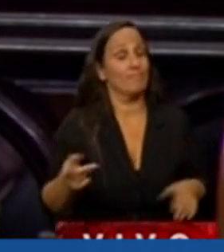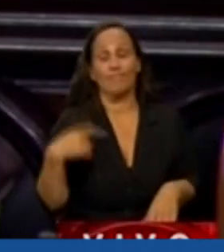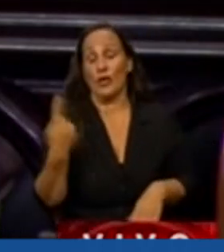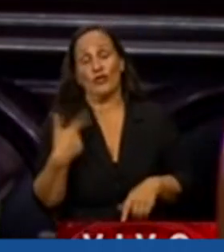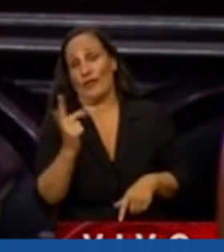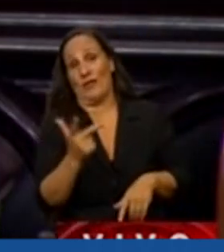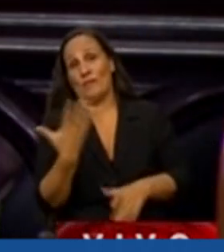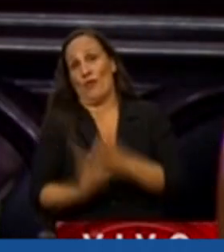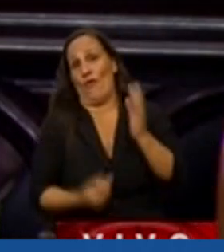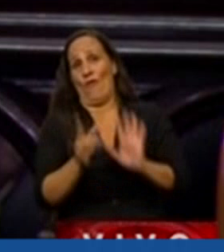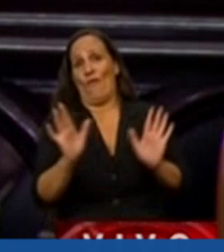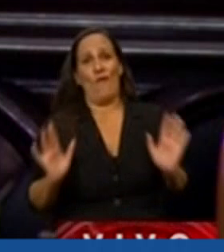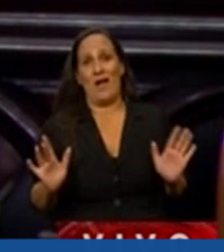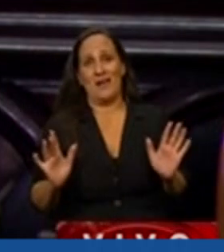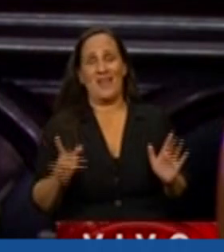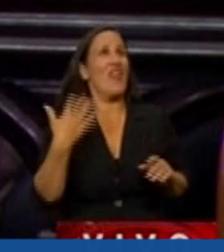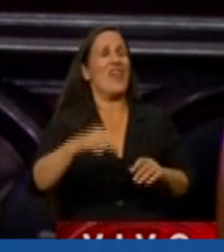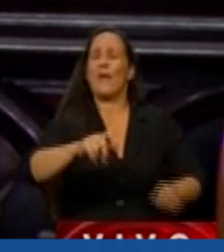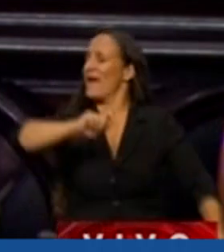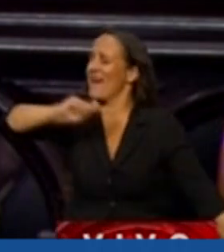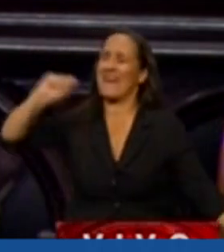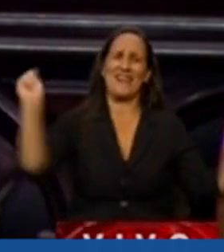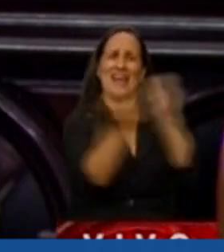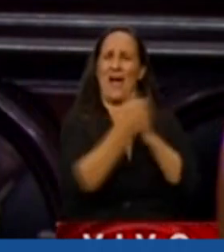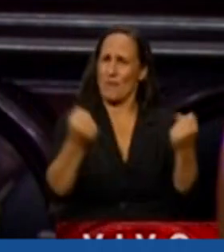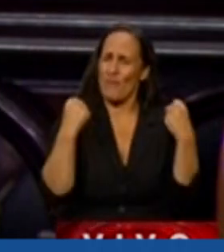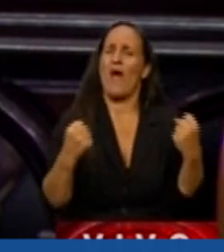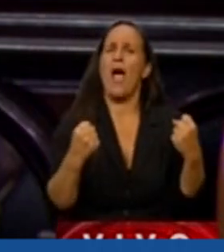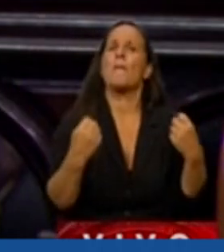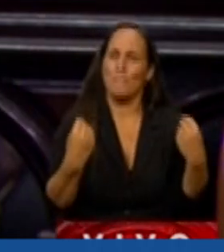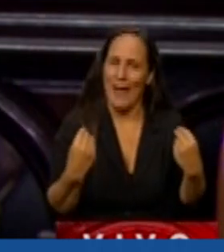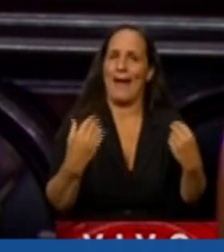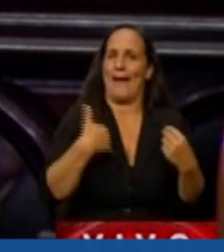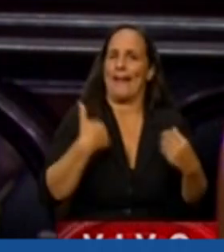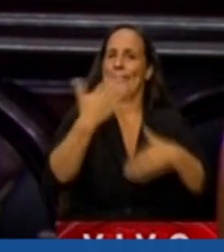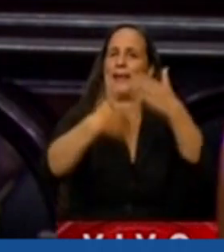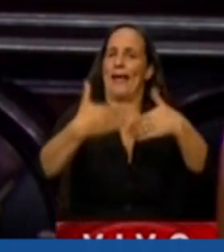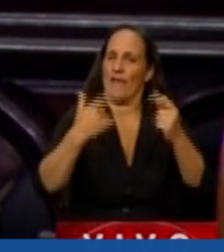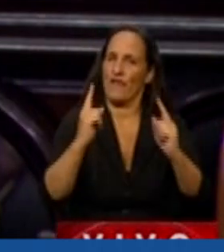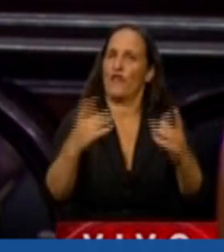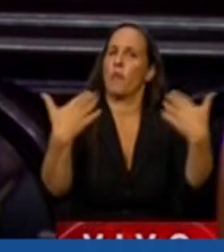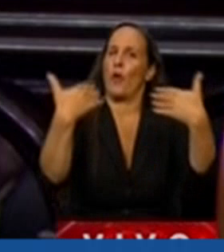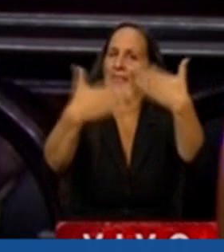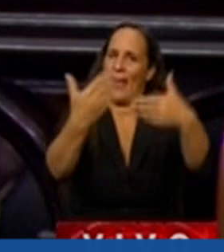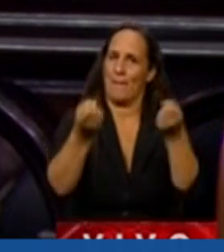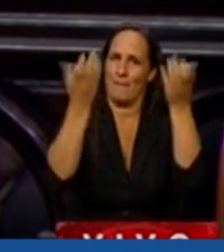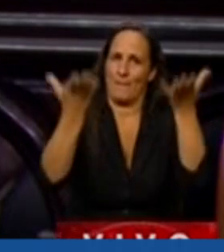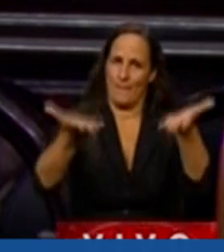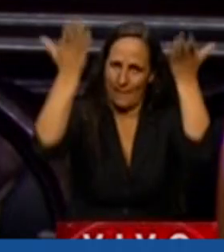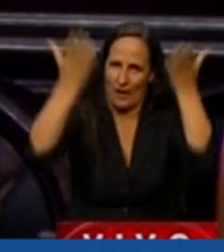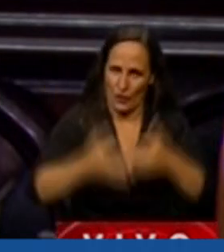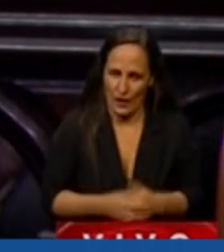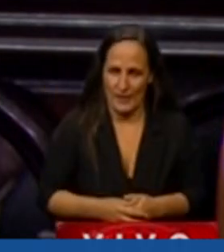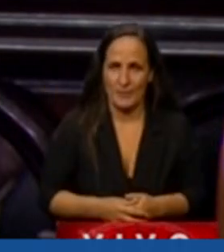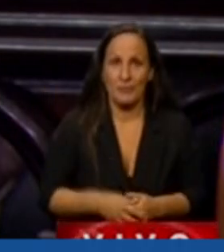diputados preopinantes. Sin cambios estructurales no va a haber desarrollo y crecimiento sostenible. El